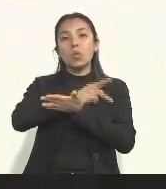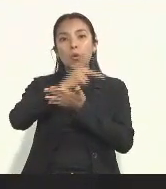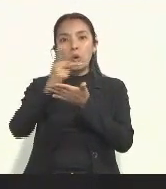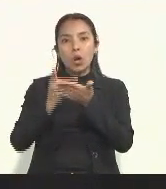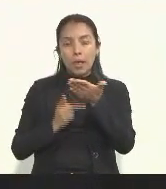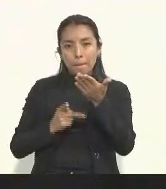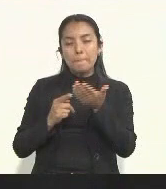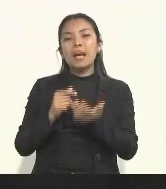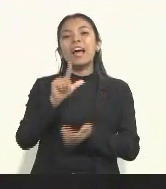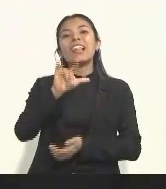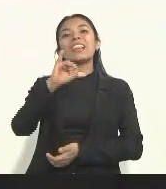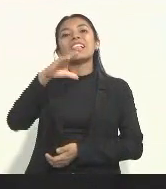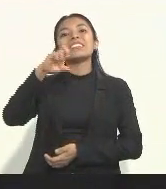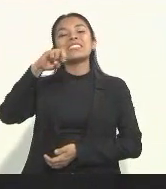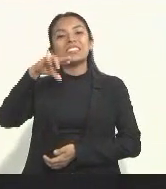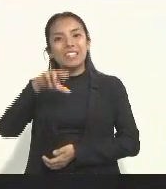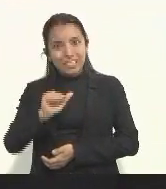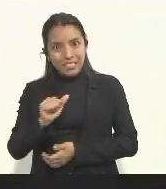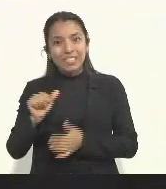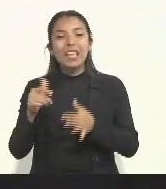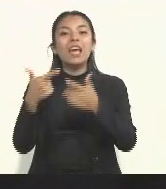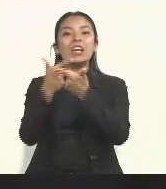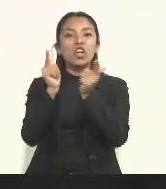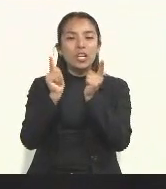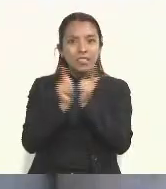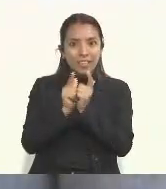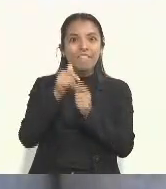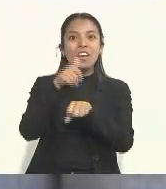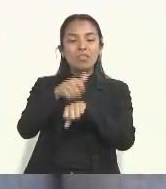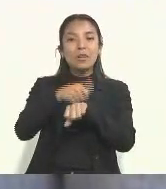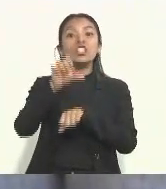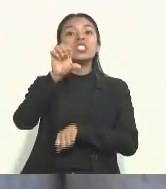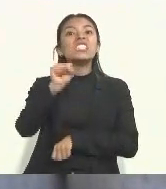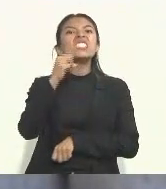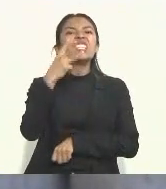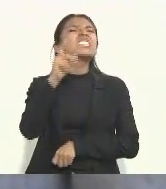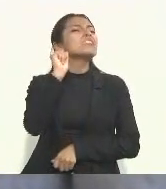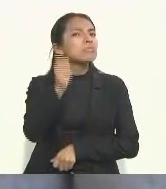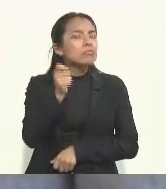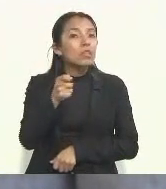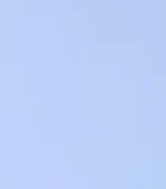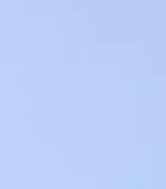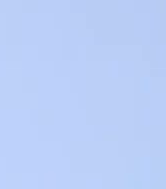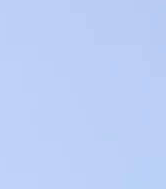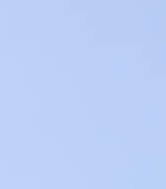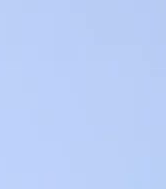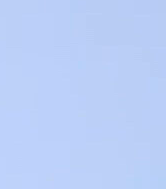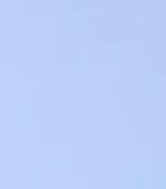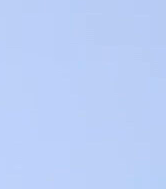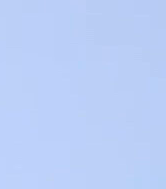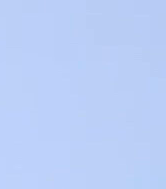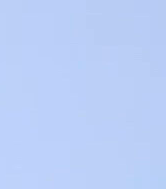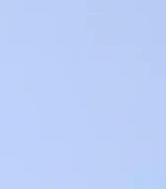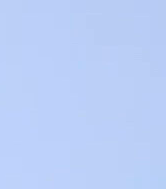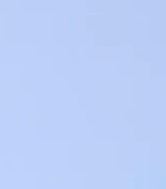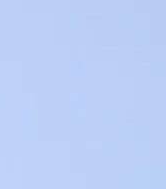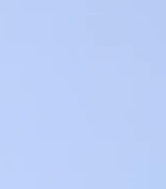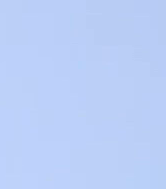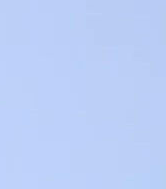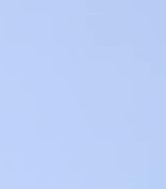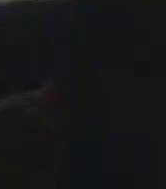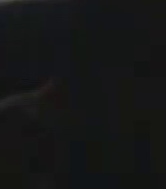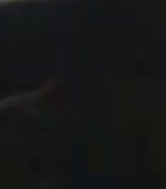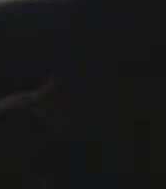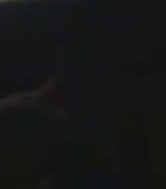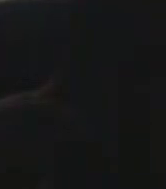es el permiso para portación y uso de armas de fuego y explosivos. En obras públicas, informó que durante este